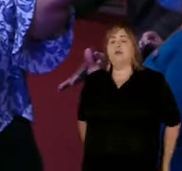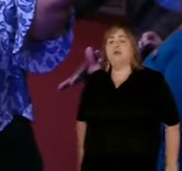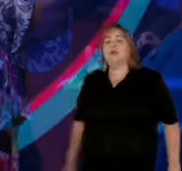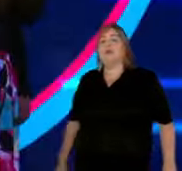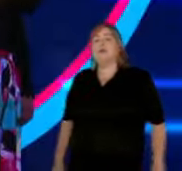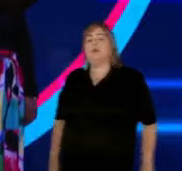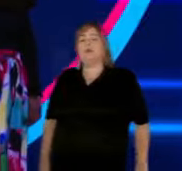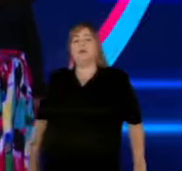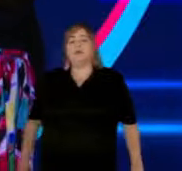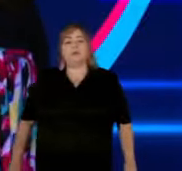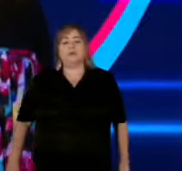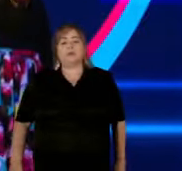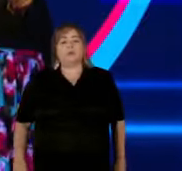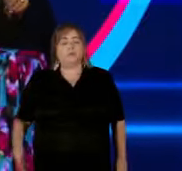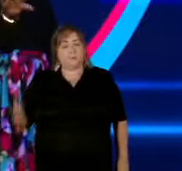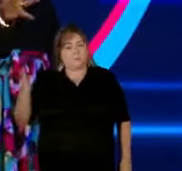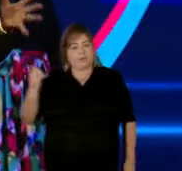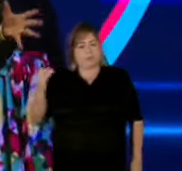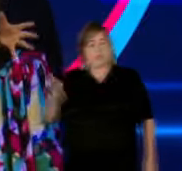Ay, ay, ay, Dorlin.